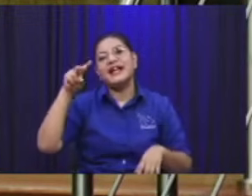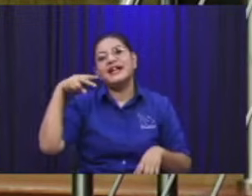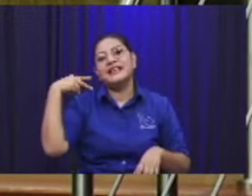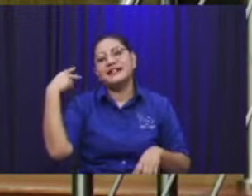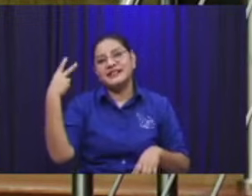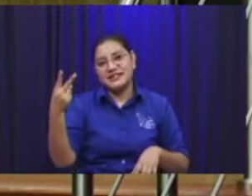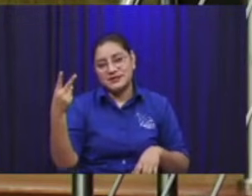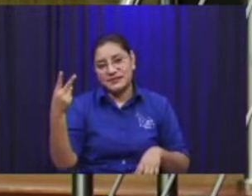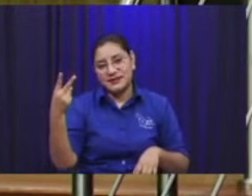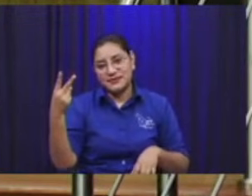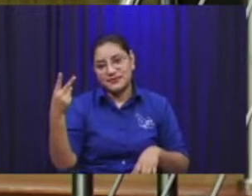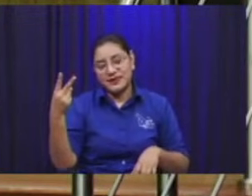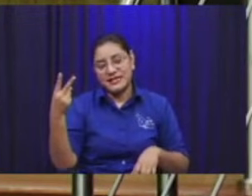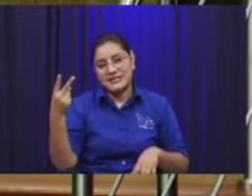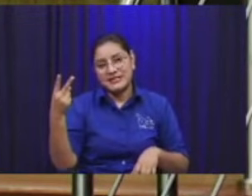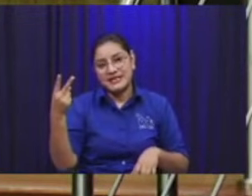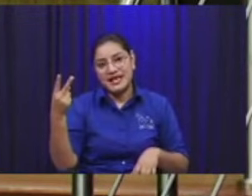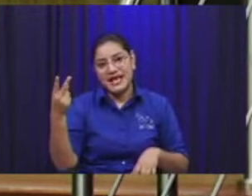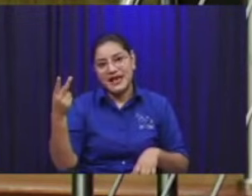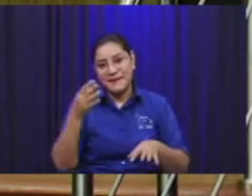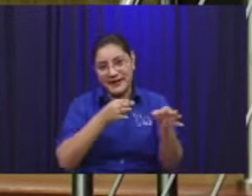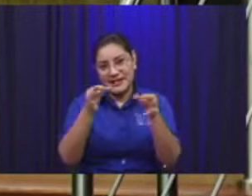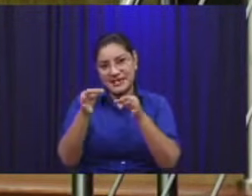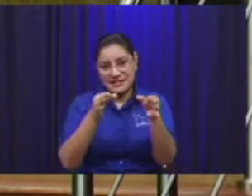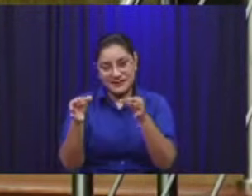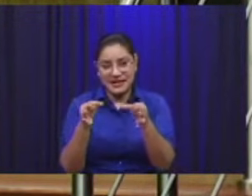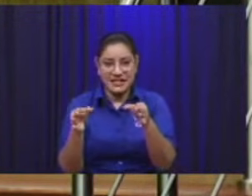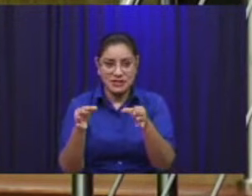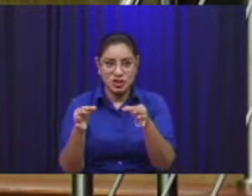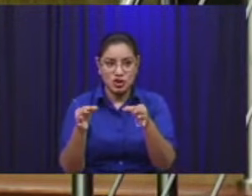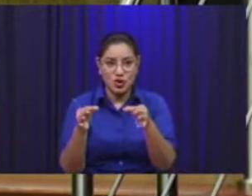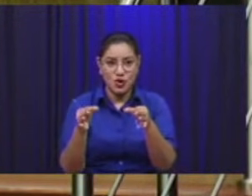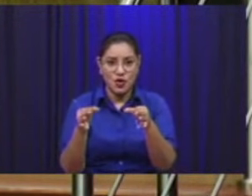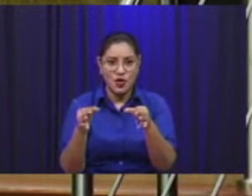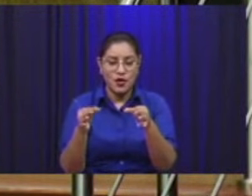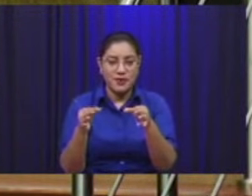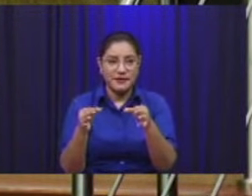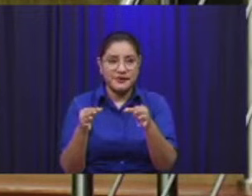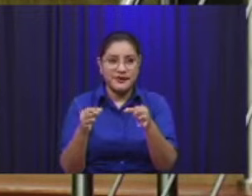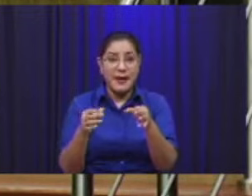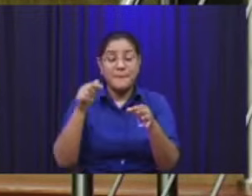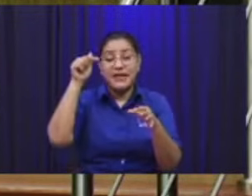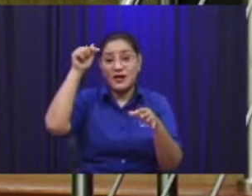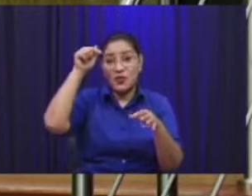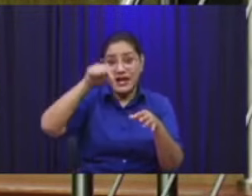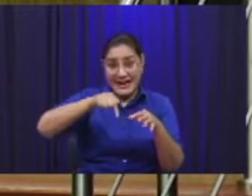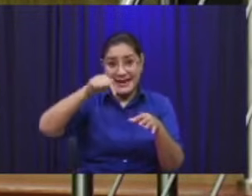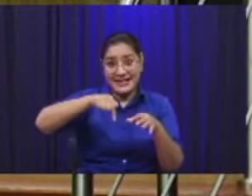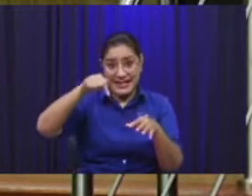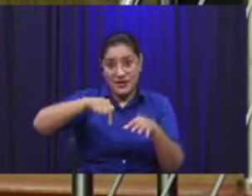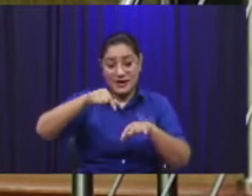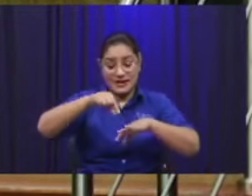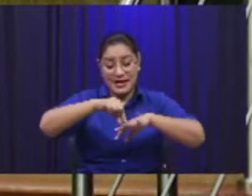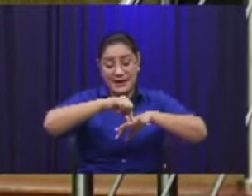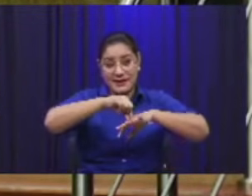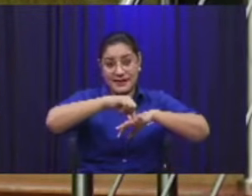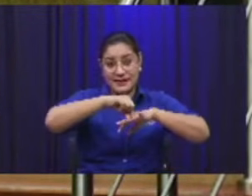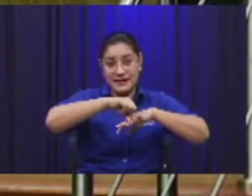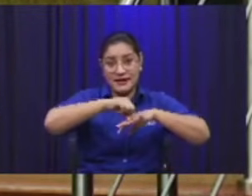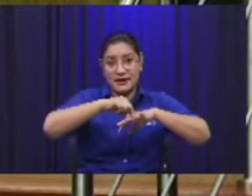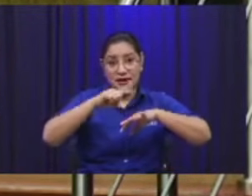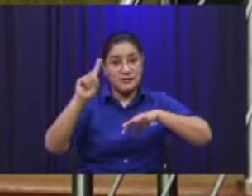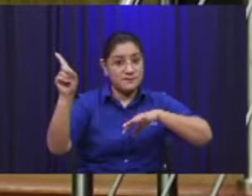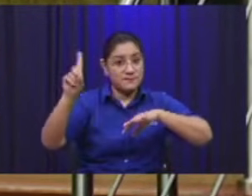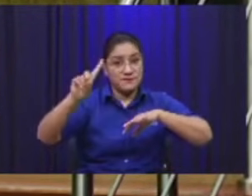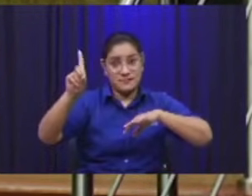ya lo vamos a ver el próximo versículo desear pero este anillo que es éste no se lo dieron a todos